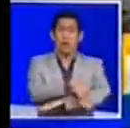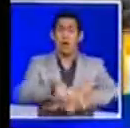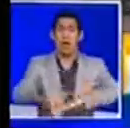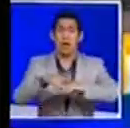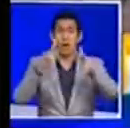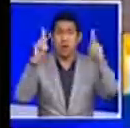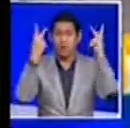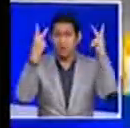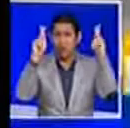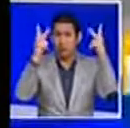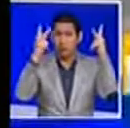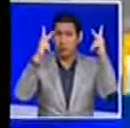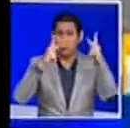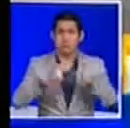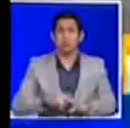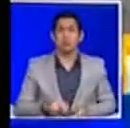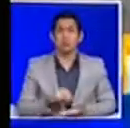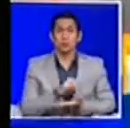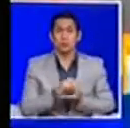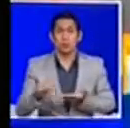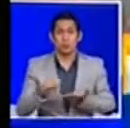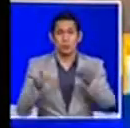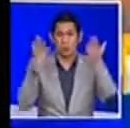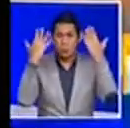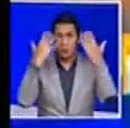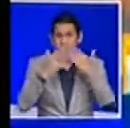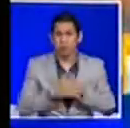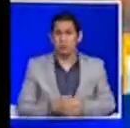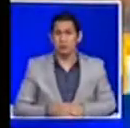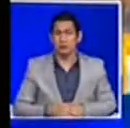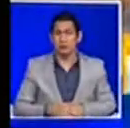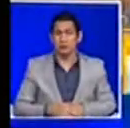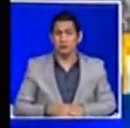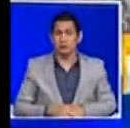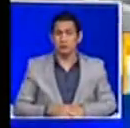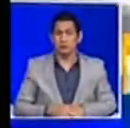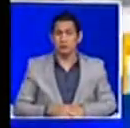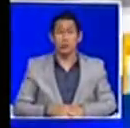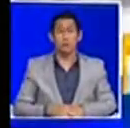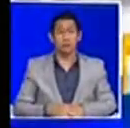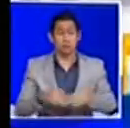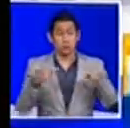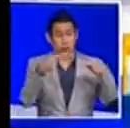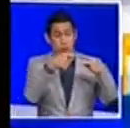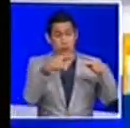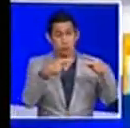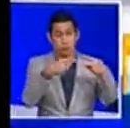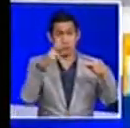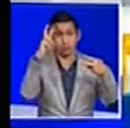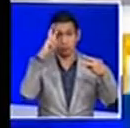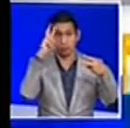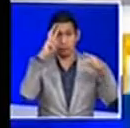y Benjamín Carrión en la Ciudadela La Alborada. Ahí dos personas fueron detenidas por la Policía